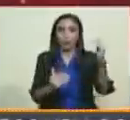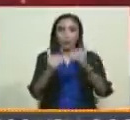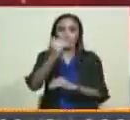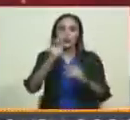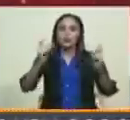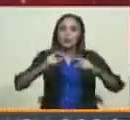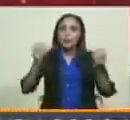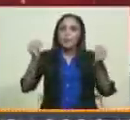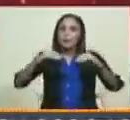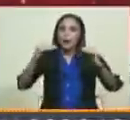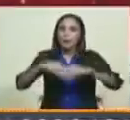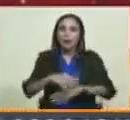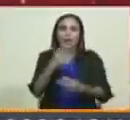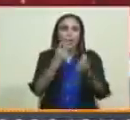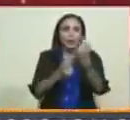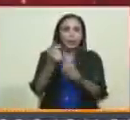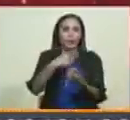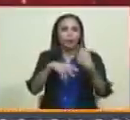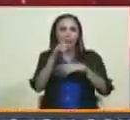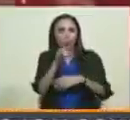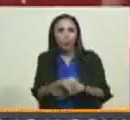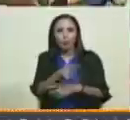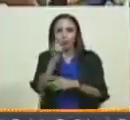en la economía diaria.